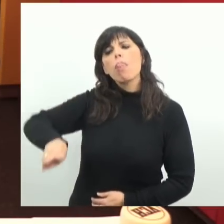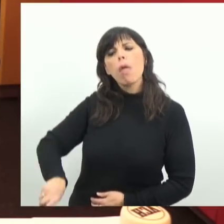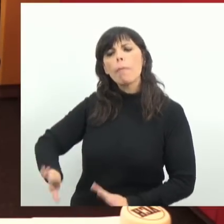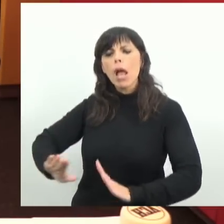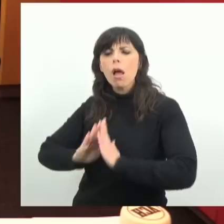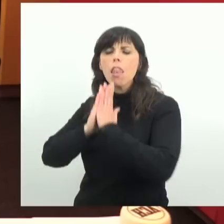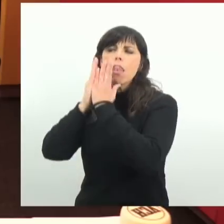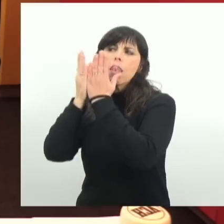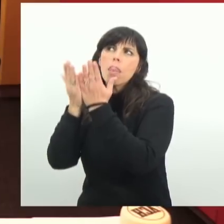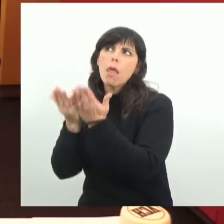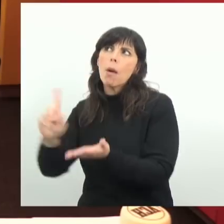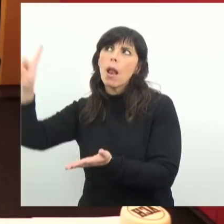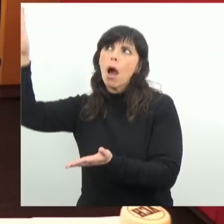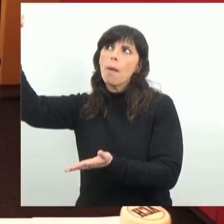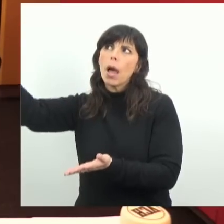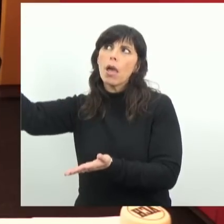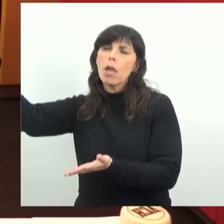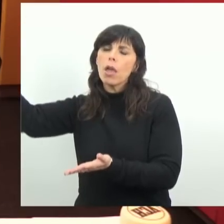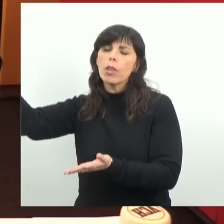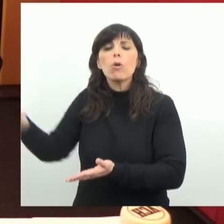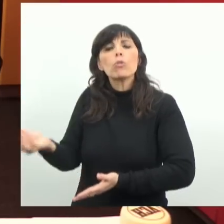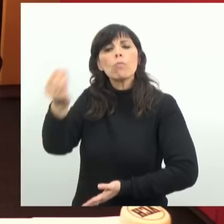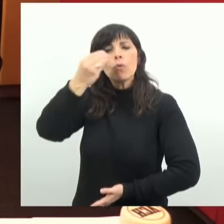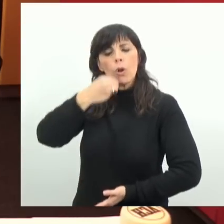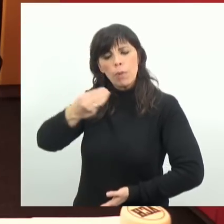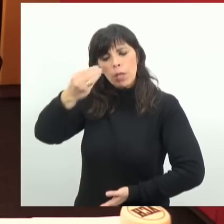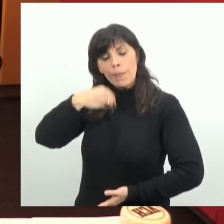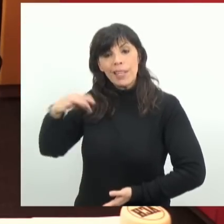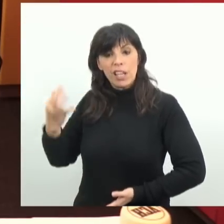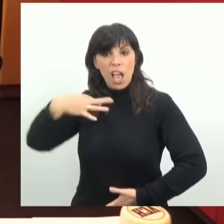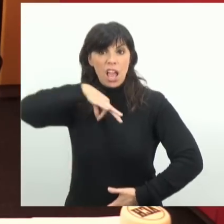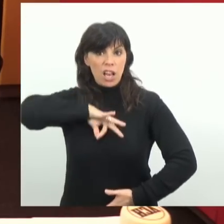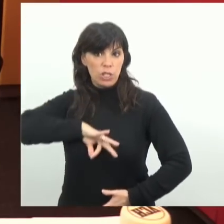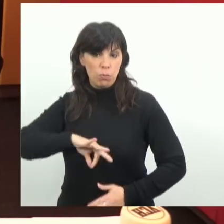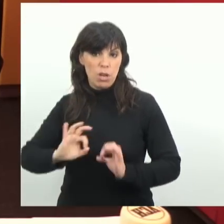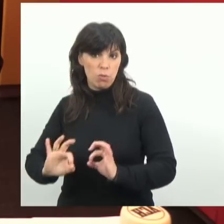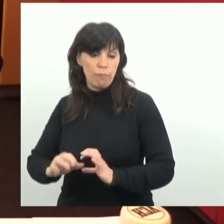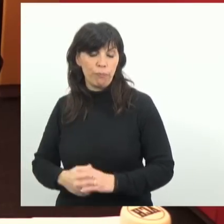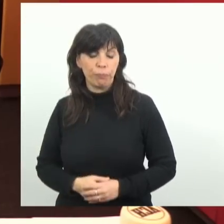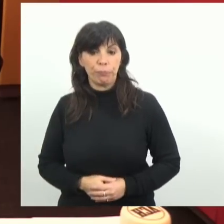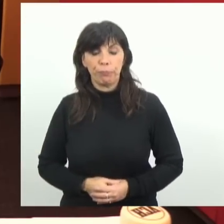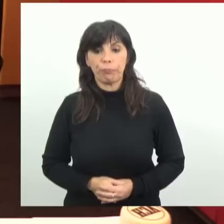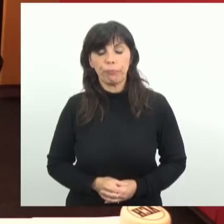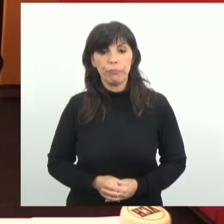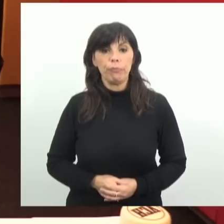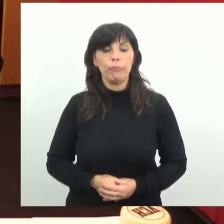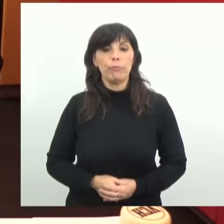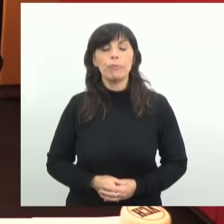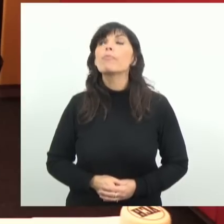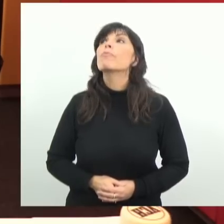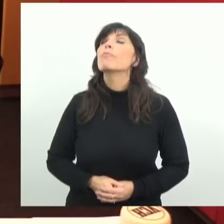que sale de la boca de Dios, de toda palabra que